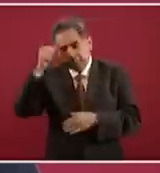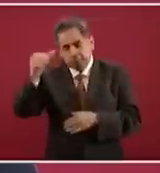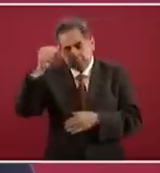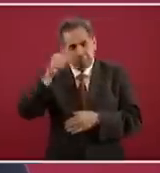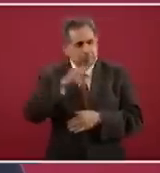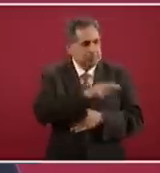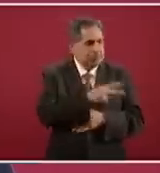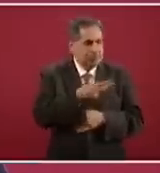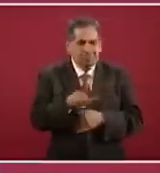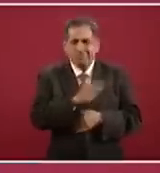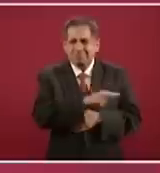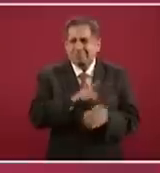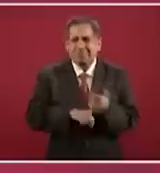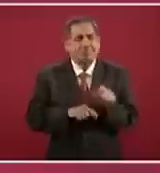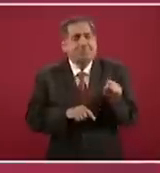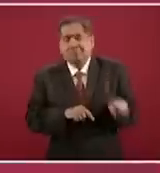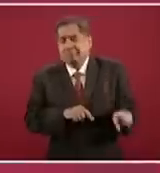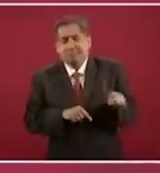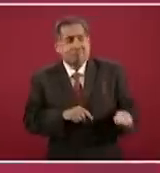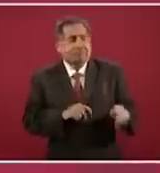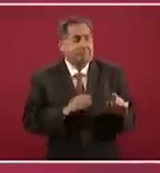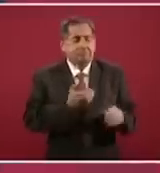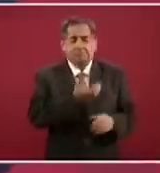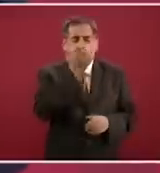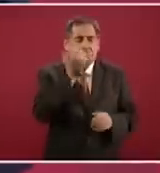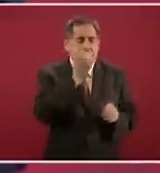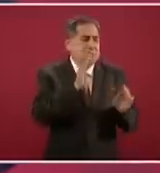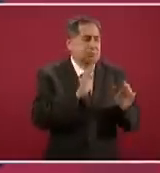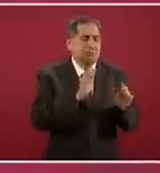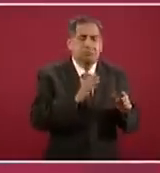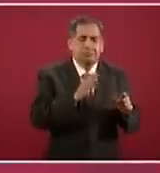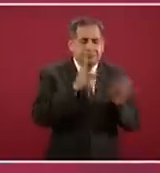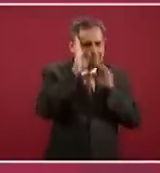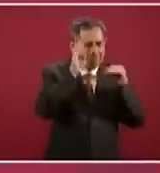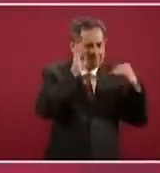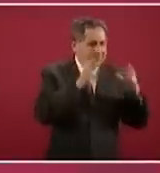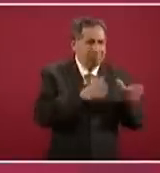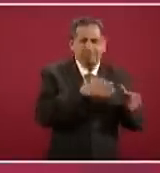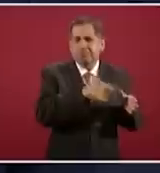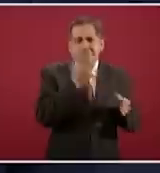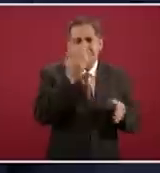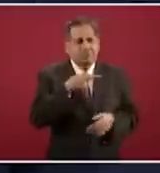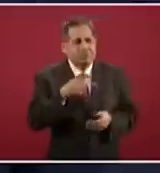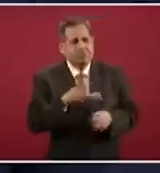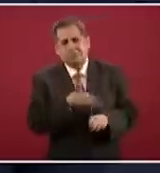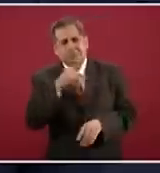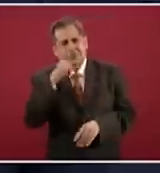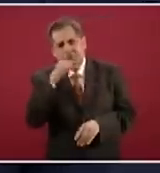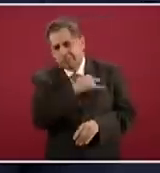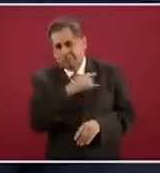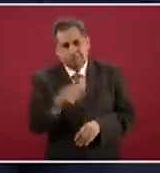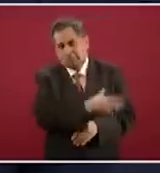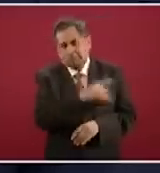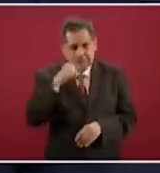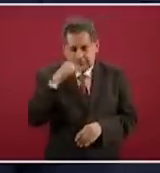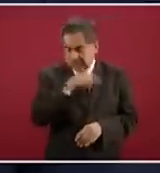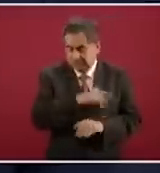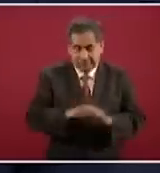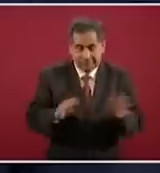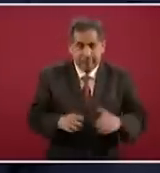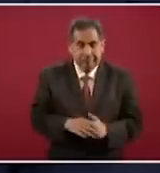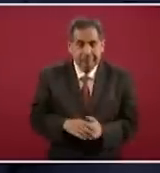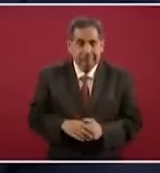es su rutina. Son muy hipócritas. No cabe duda